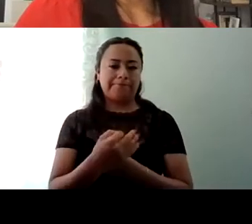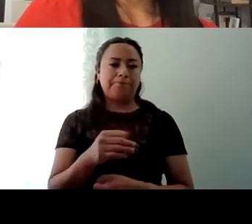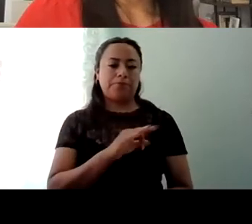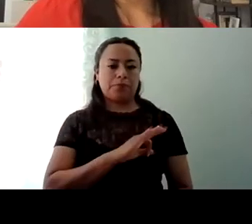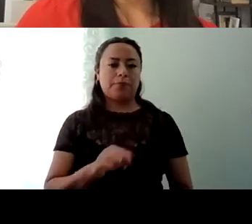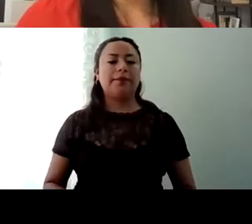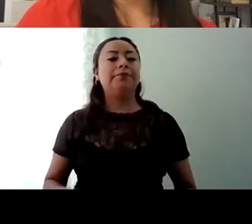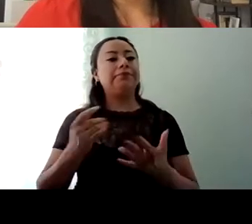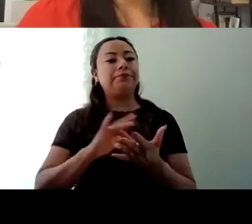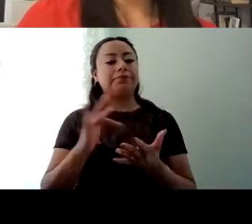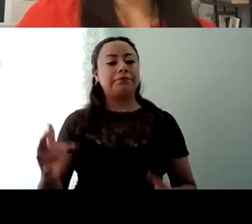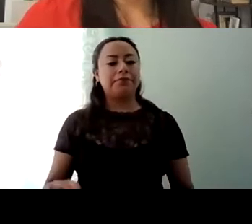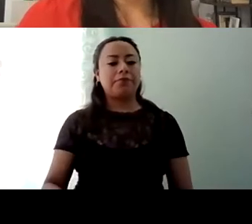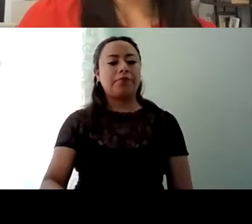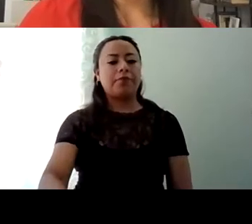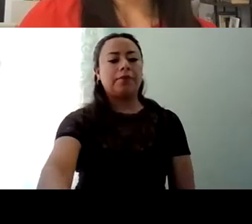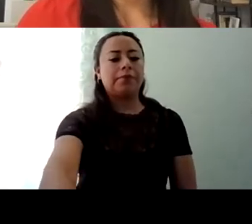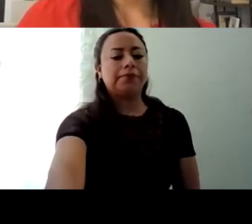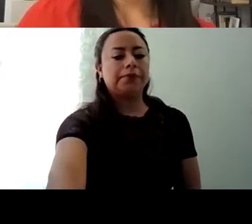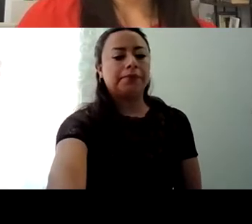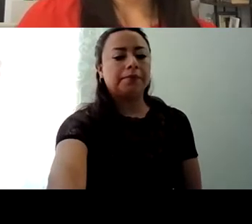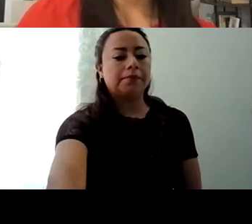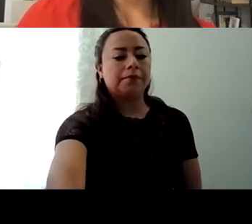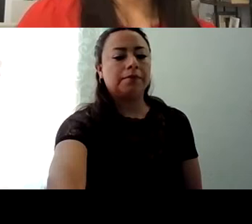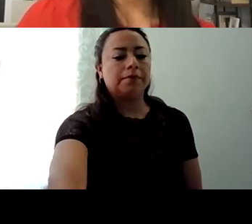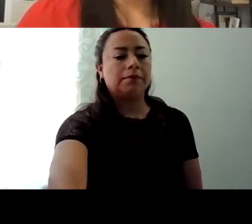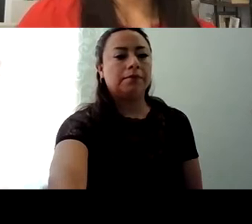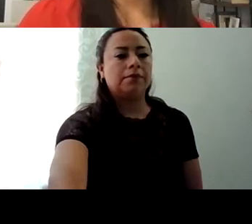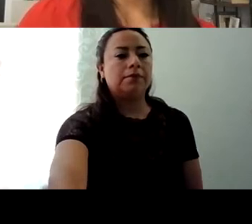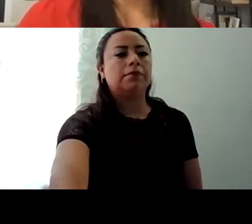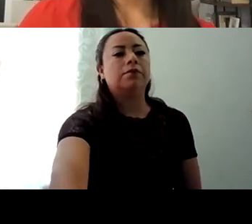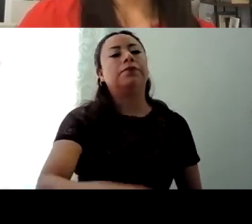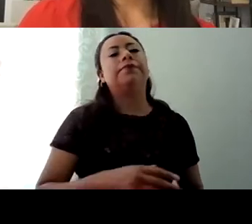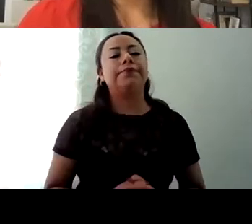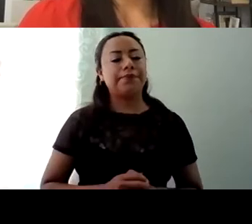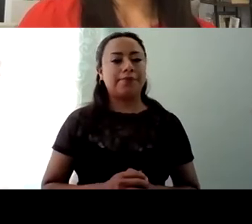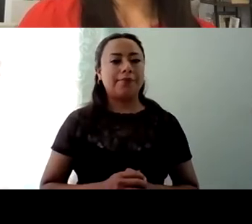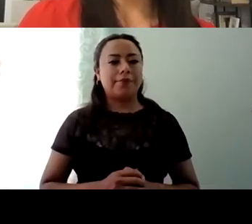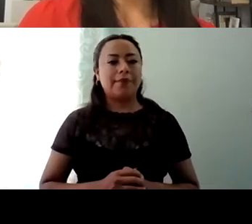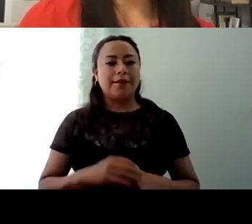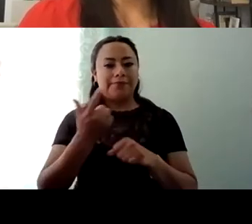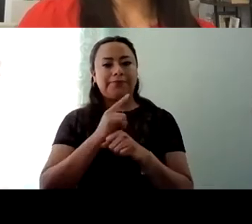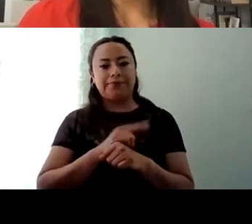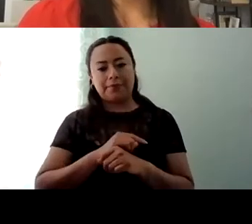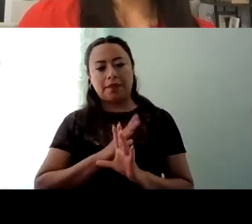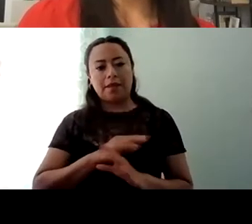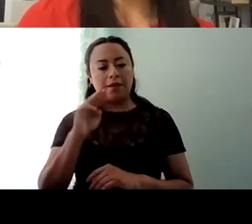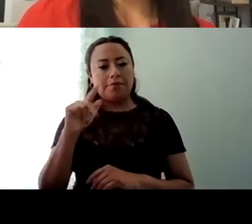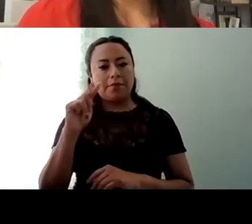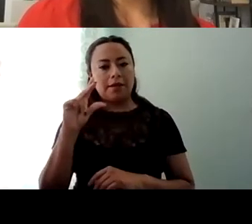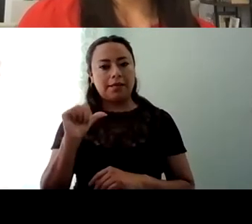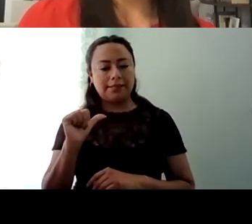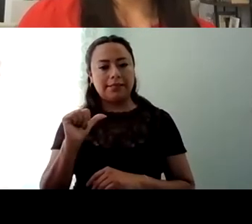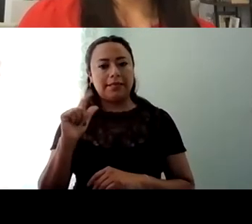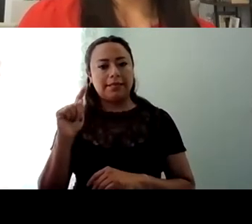Muchas gracias, consejera Tania Espinosa. Para dar continuidad a este asunto, en los próximos días estaremos continuando